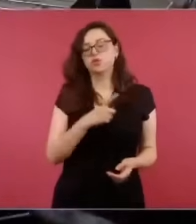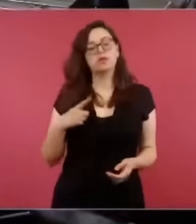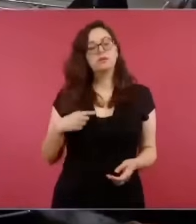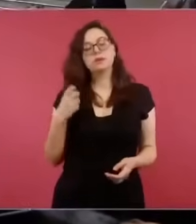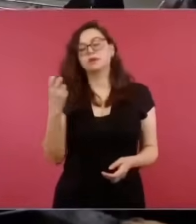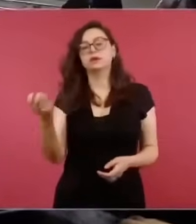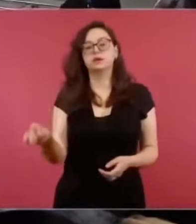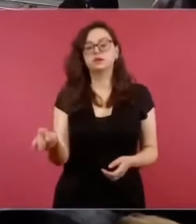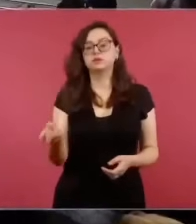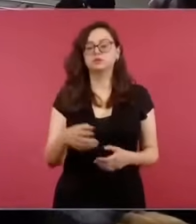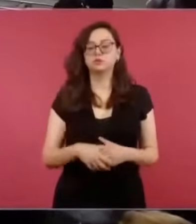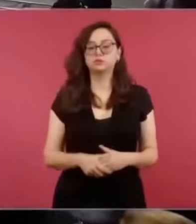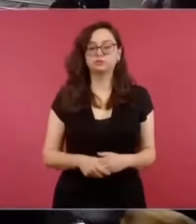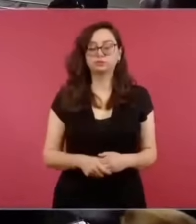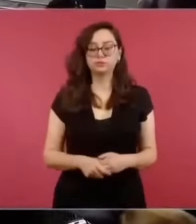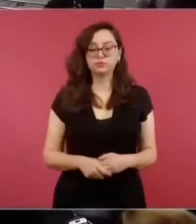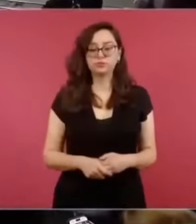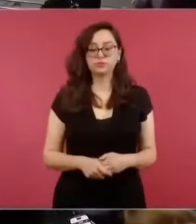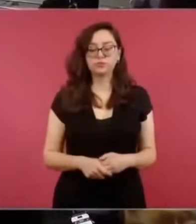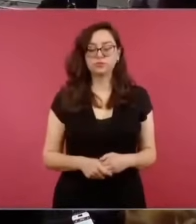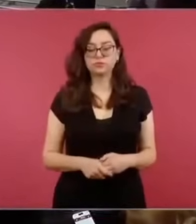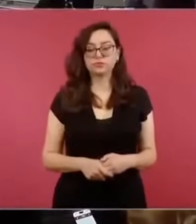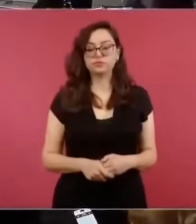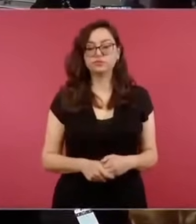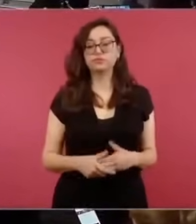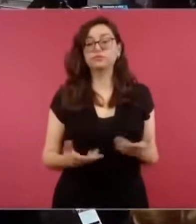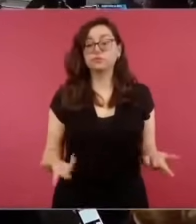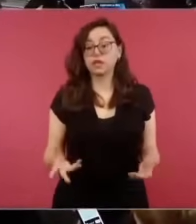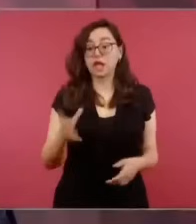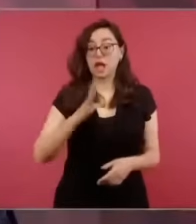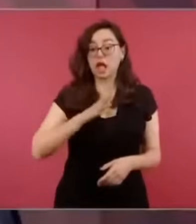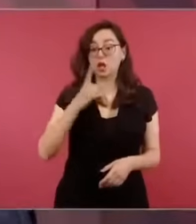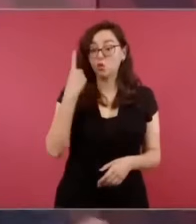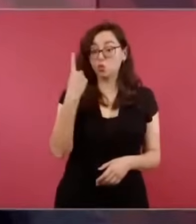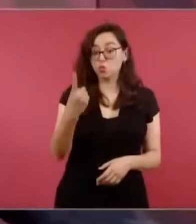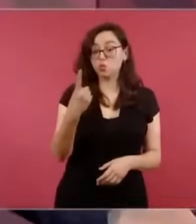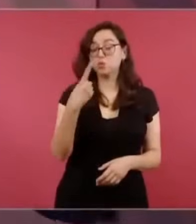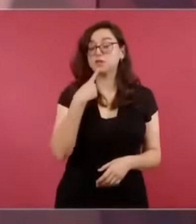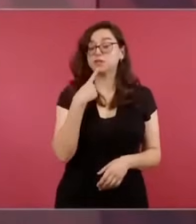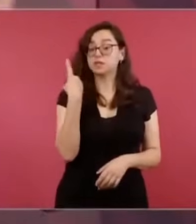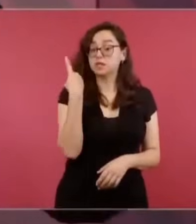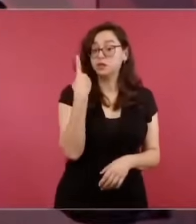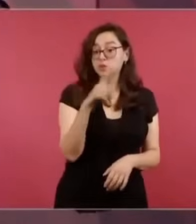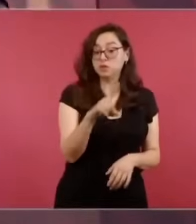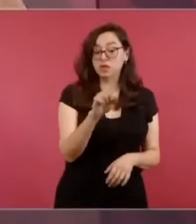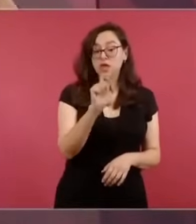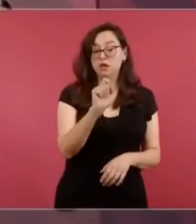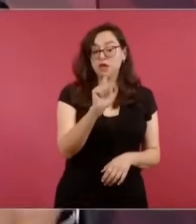Hay un paquete de 22,000 millones, más